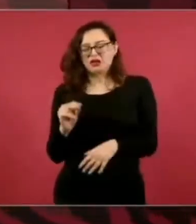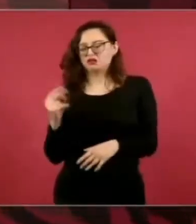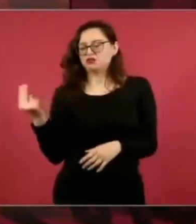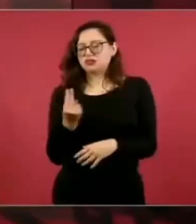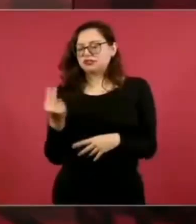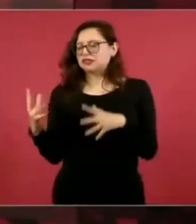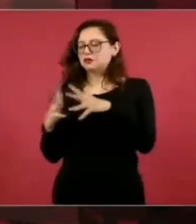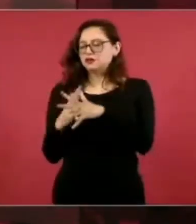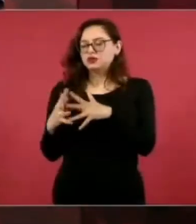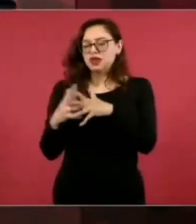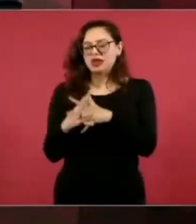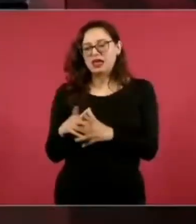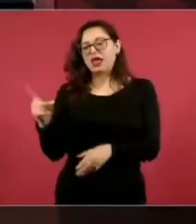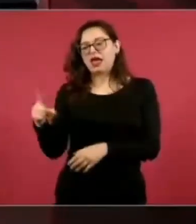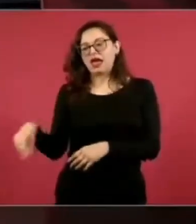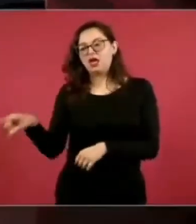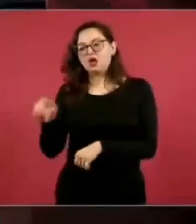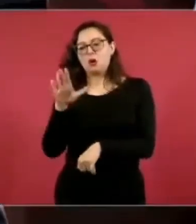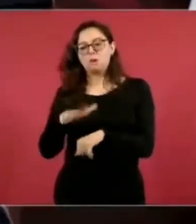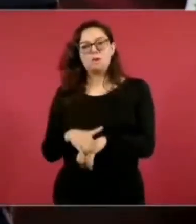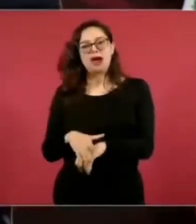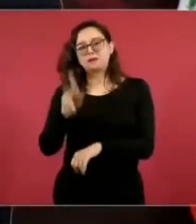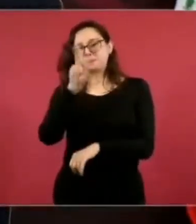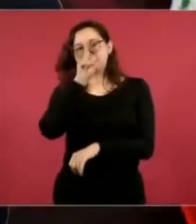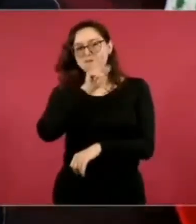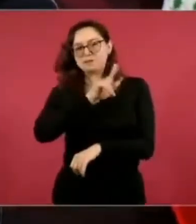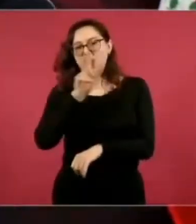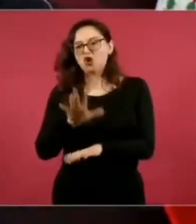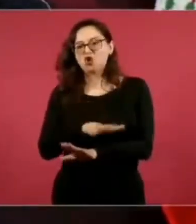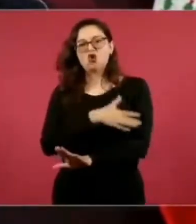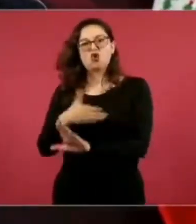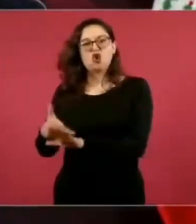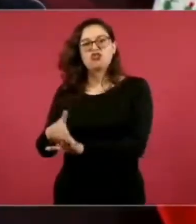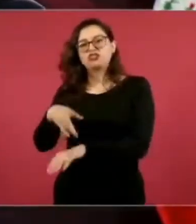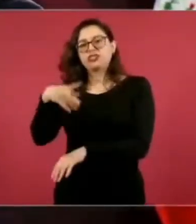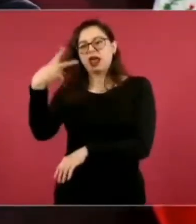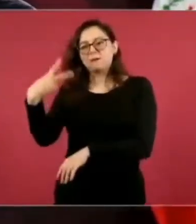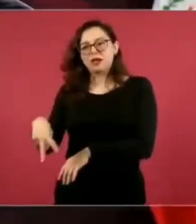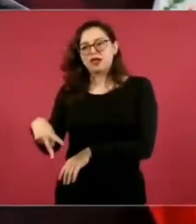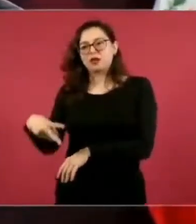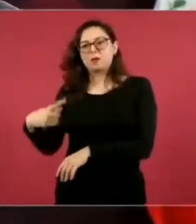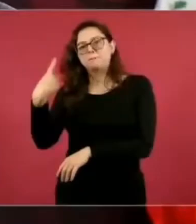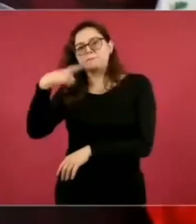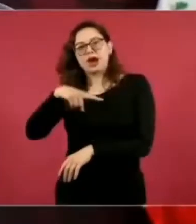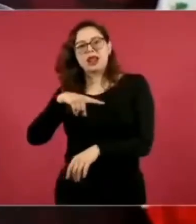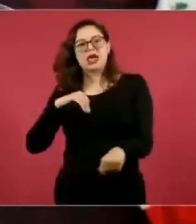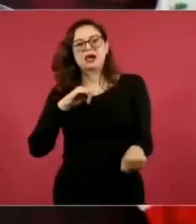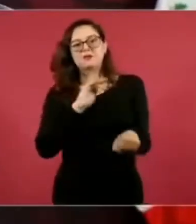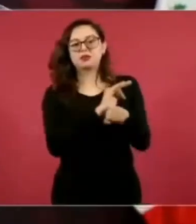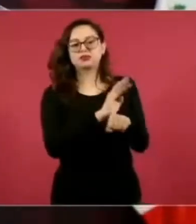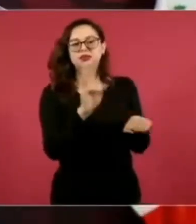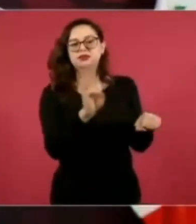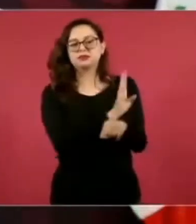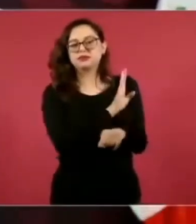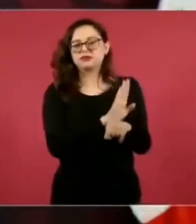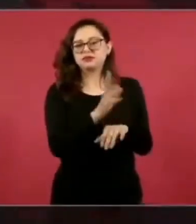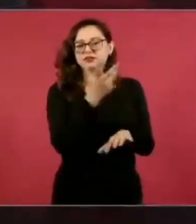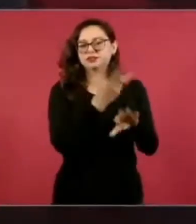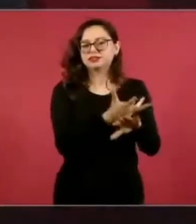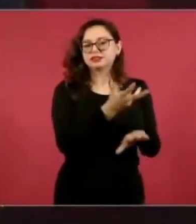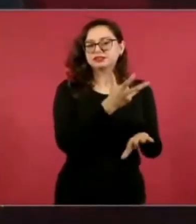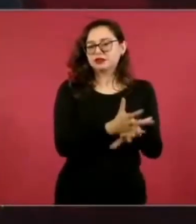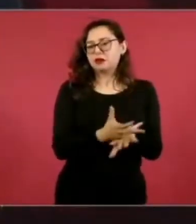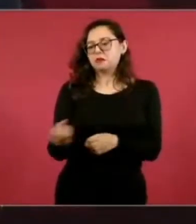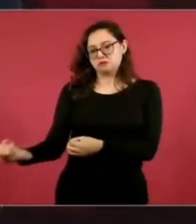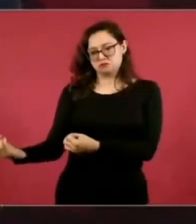más radical en beneficio de Estados Unidos, que sí